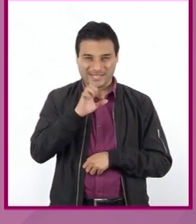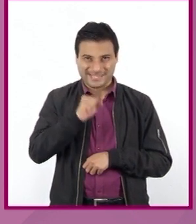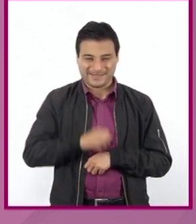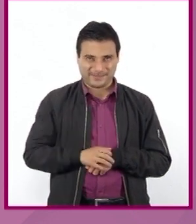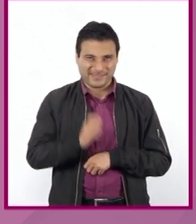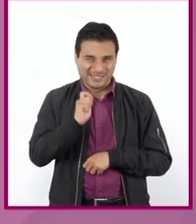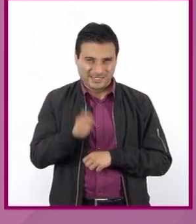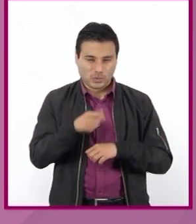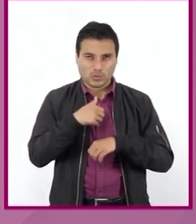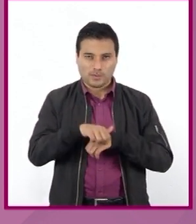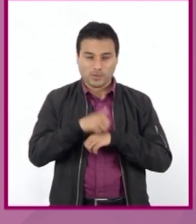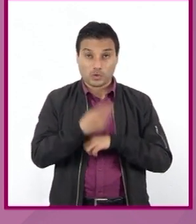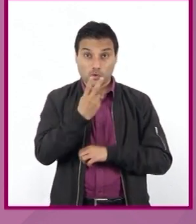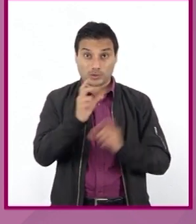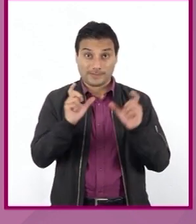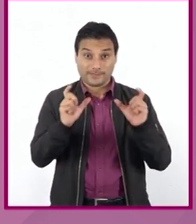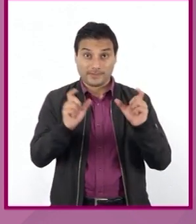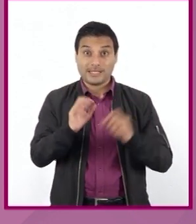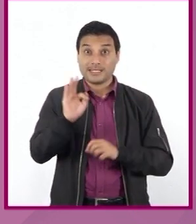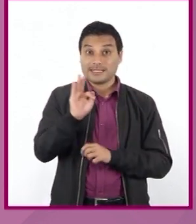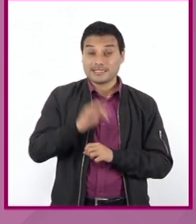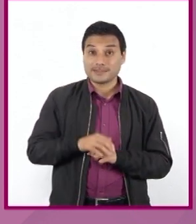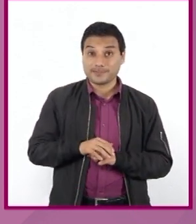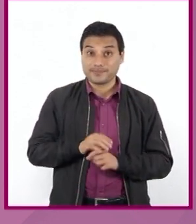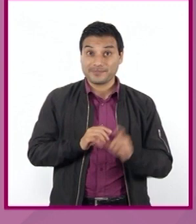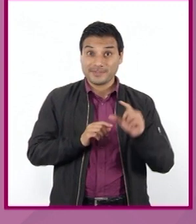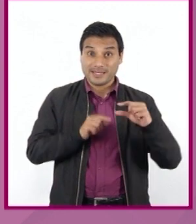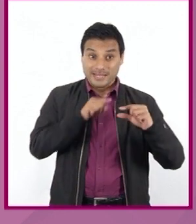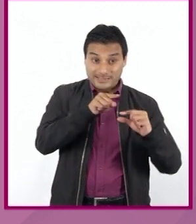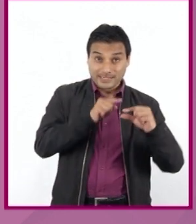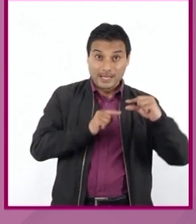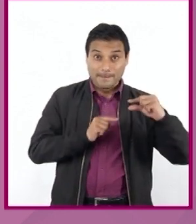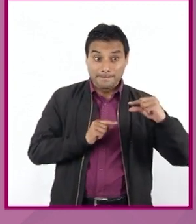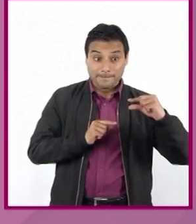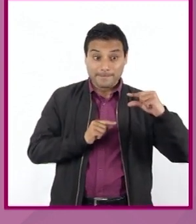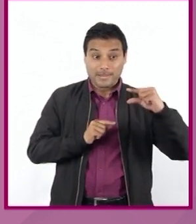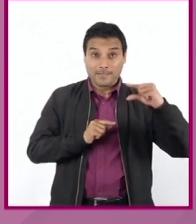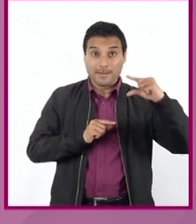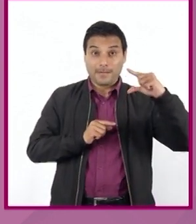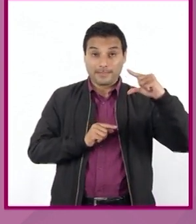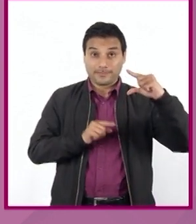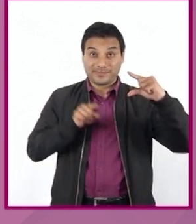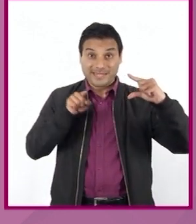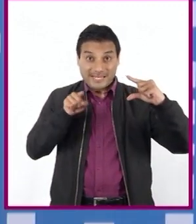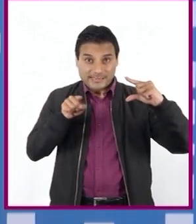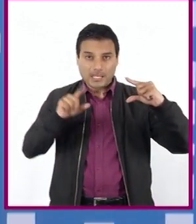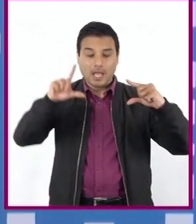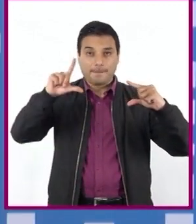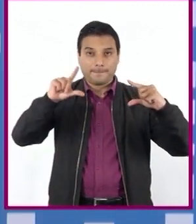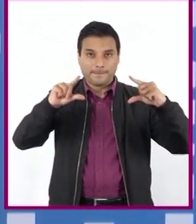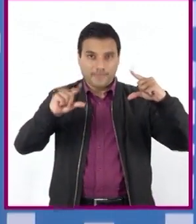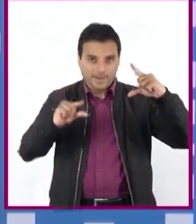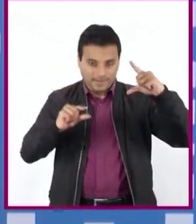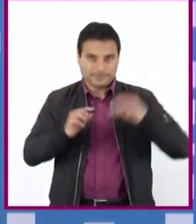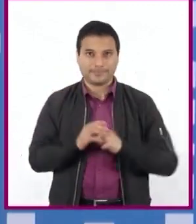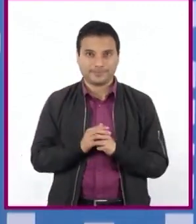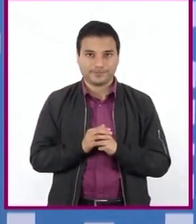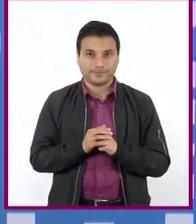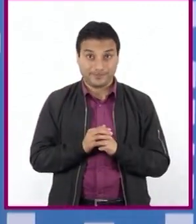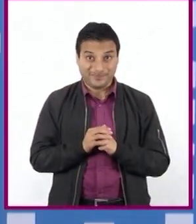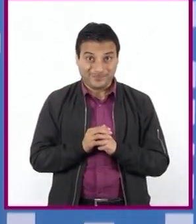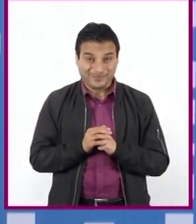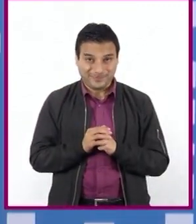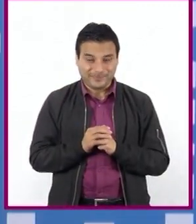aumentar o disminuir una de ellas, la otra aumenta o disminuye en la misma proporción. Conforme a lo anterior,